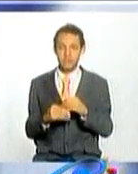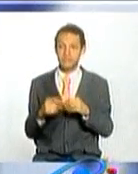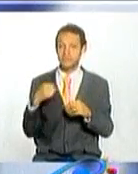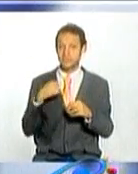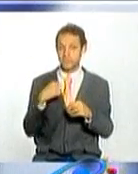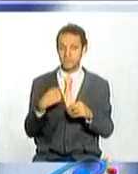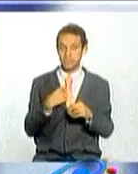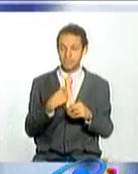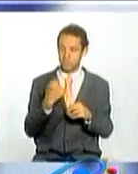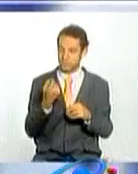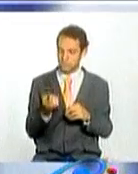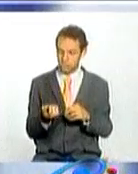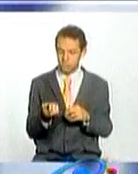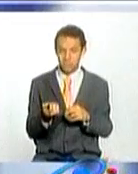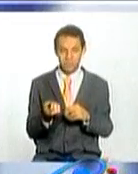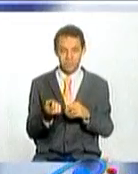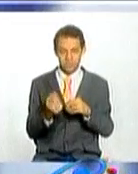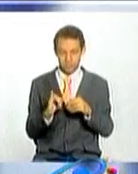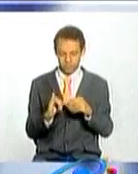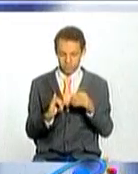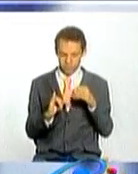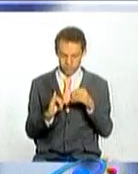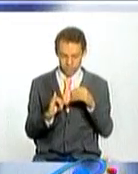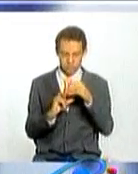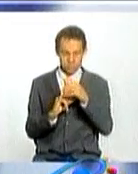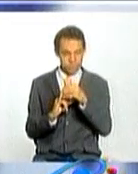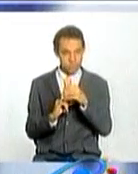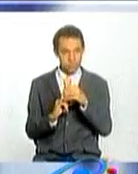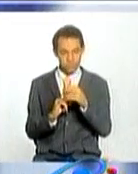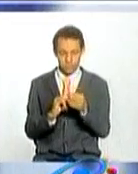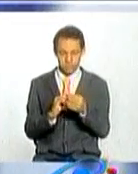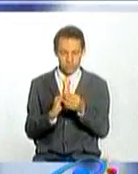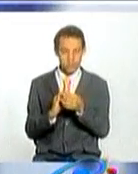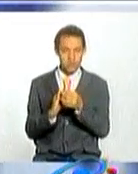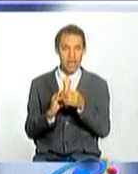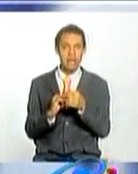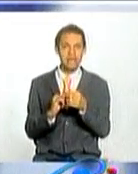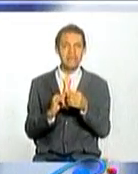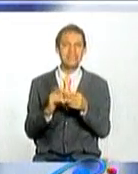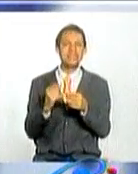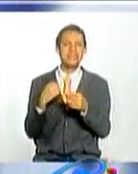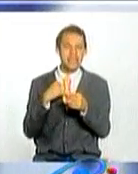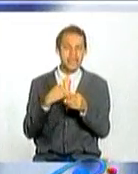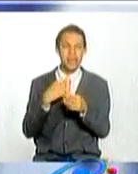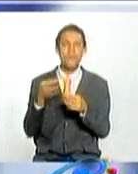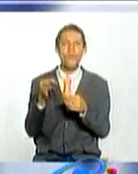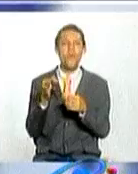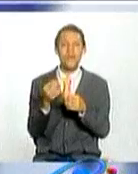los pequeños folículos de los que les hablaba, es un ovario poliquístico. ¿Sí?